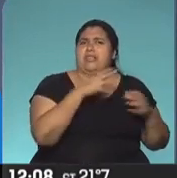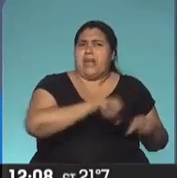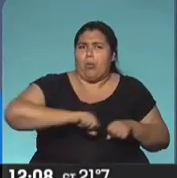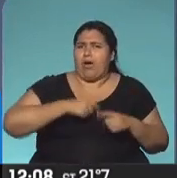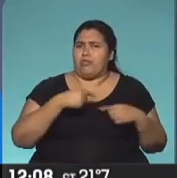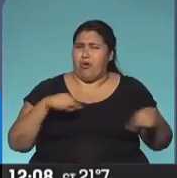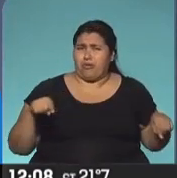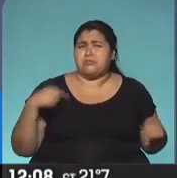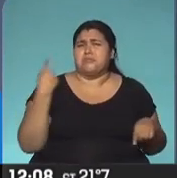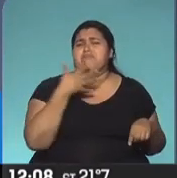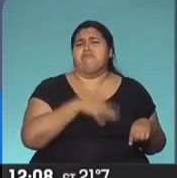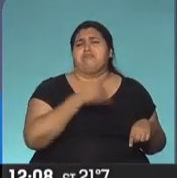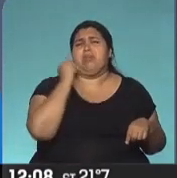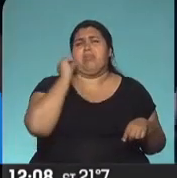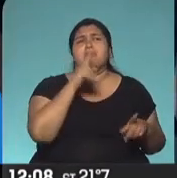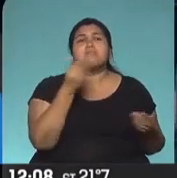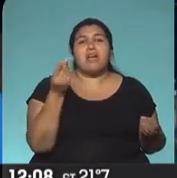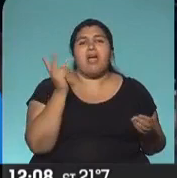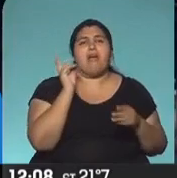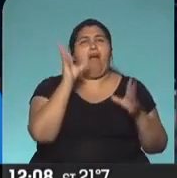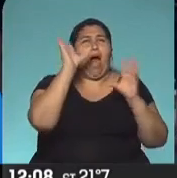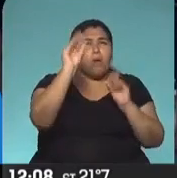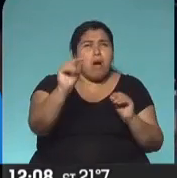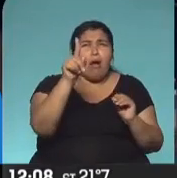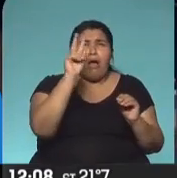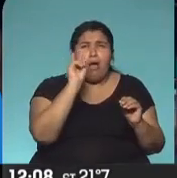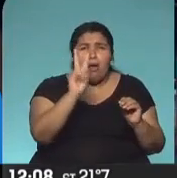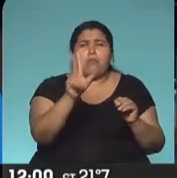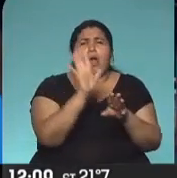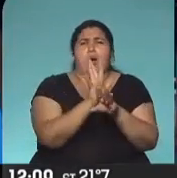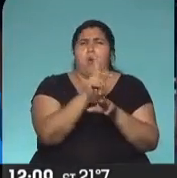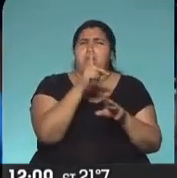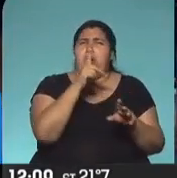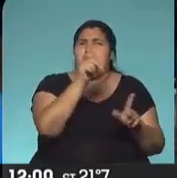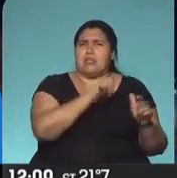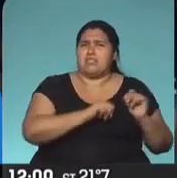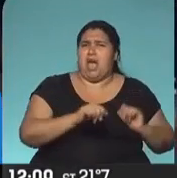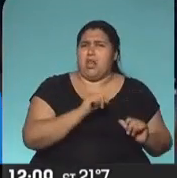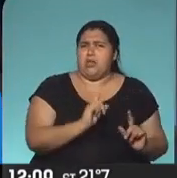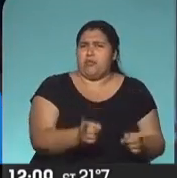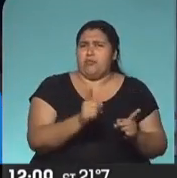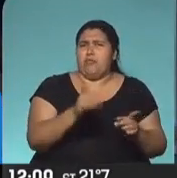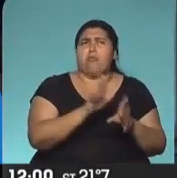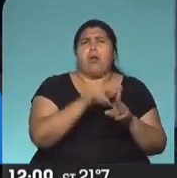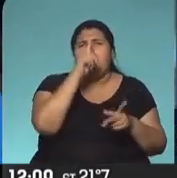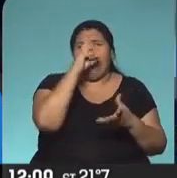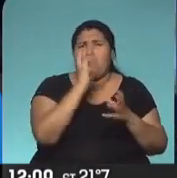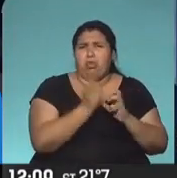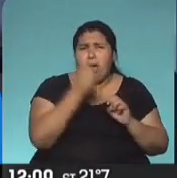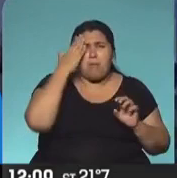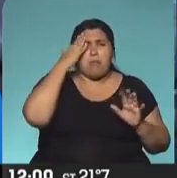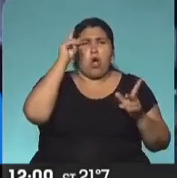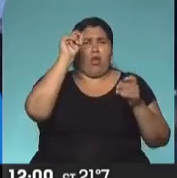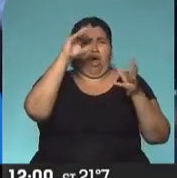Y entendíamos nosotros que el mantener Evita apagada era una imagen de seguir dañando su cuerpo y su memoria. Por eso celebramos